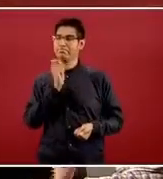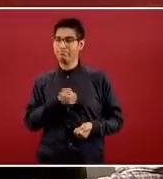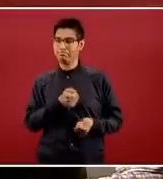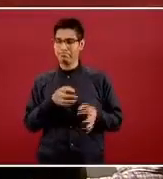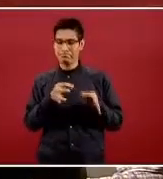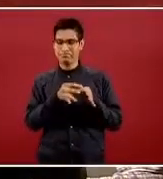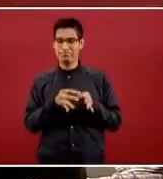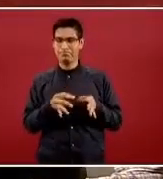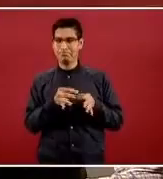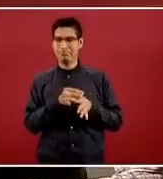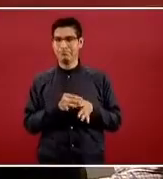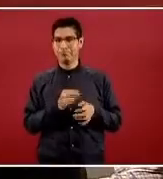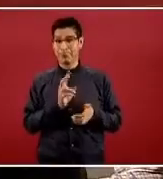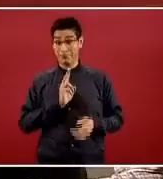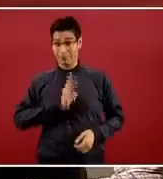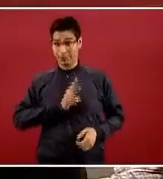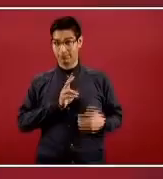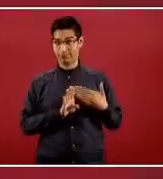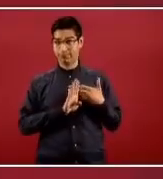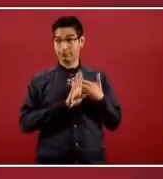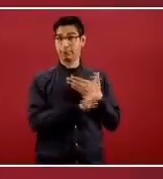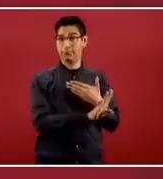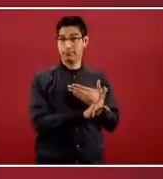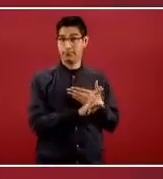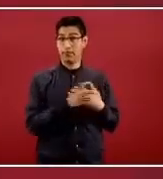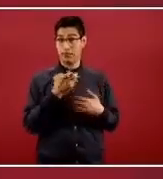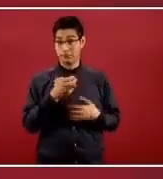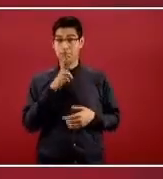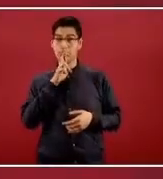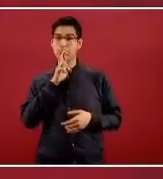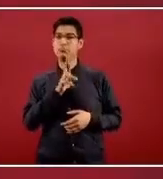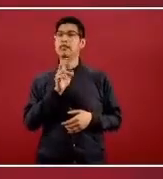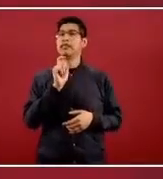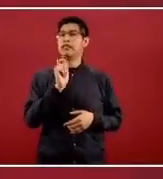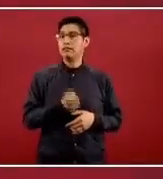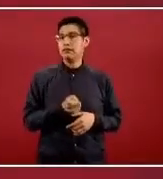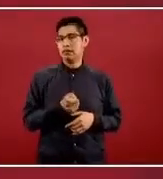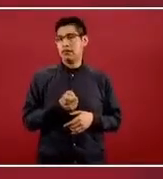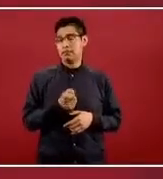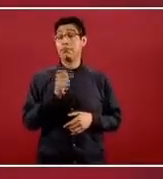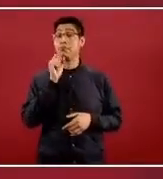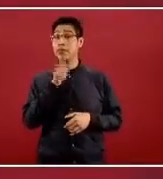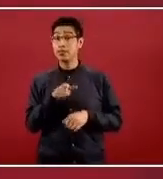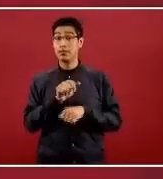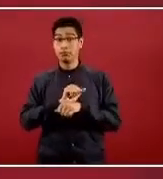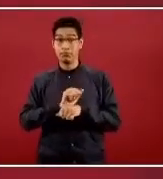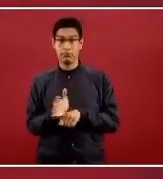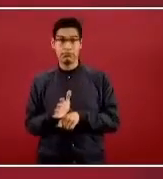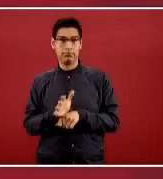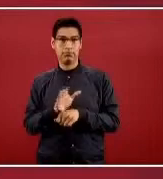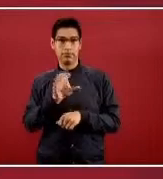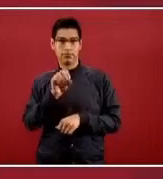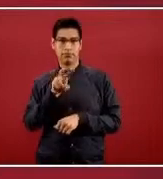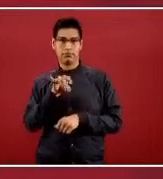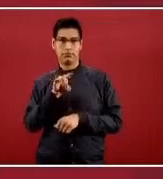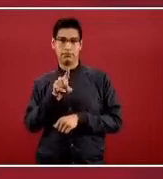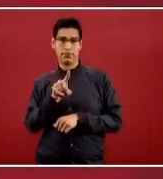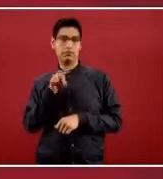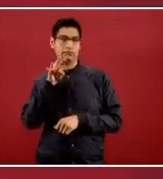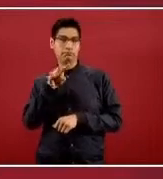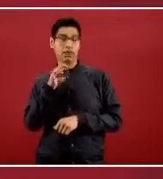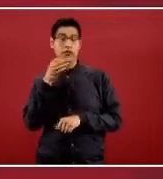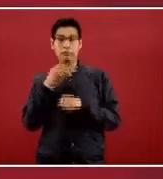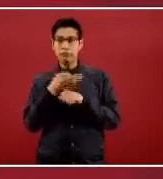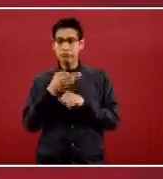La respuesta inmune, que incluye la producción de anticuerpos para el nuevo coronavirus, todavía no ha sido suficientemente